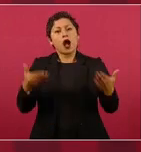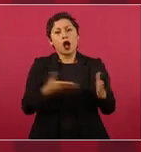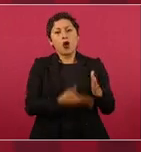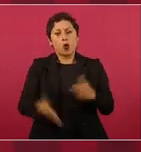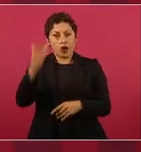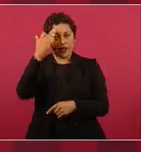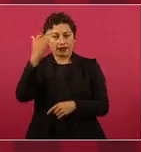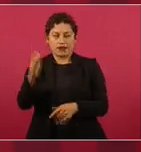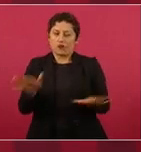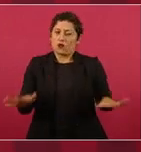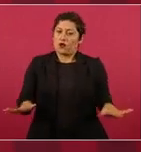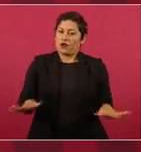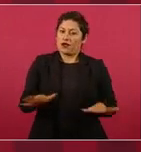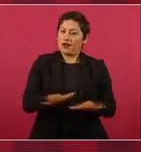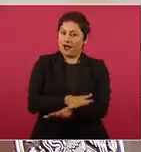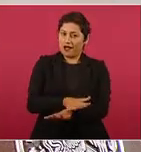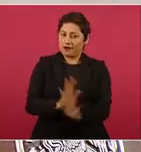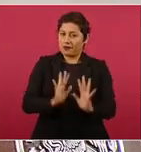ahora